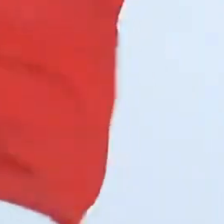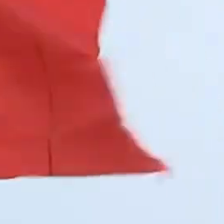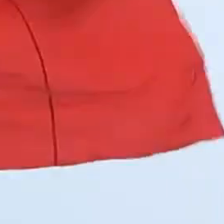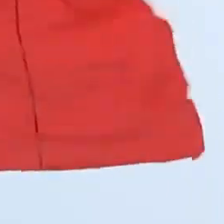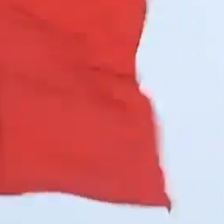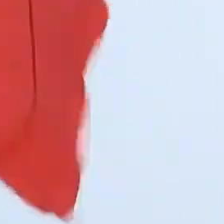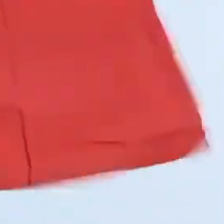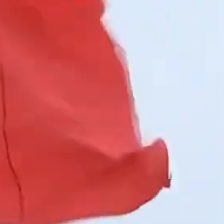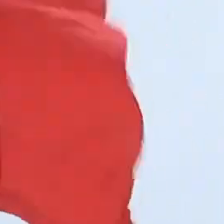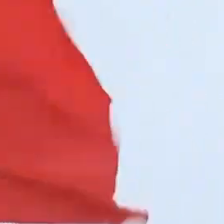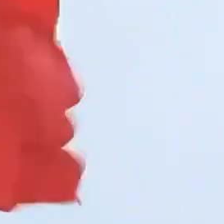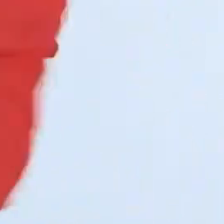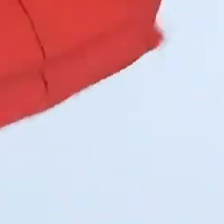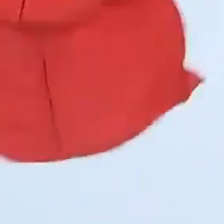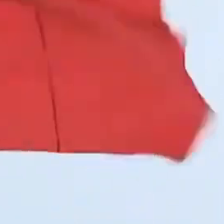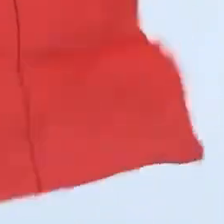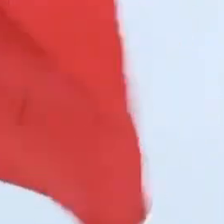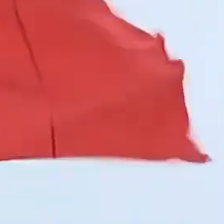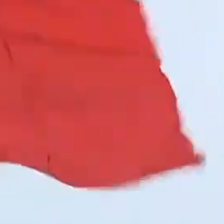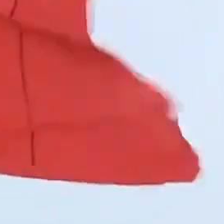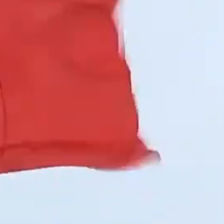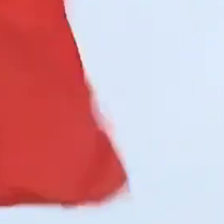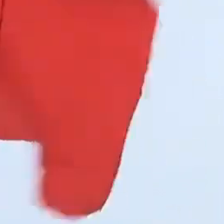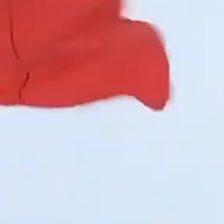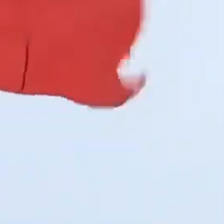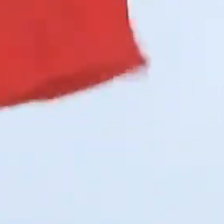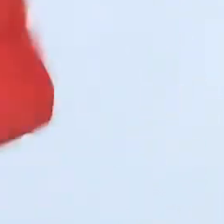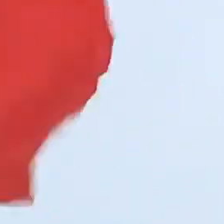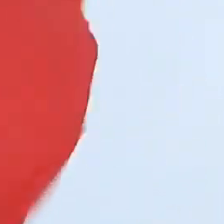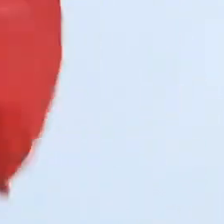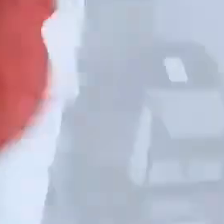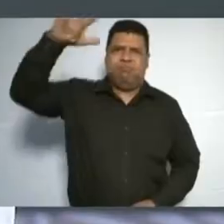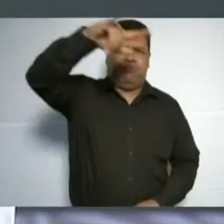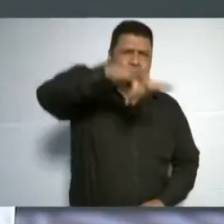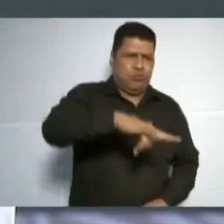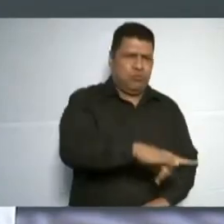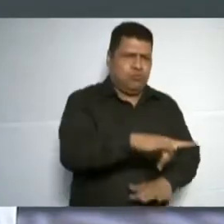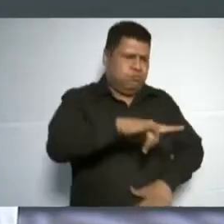De modo que los 300 mil estimados para el aeropuerto